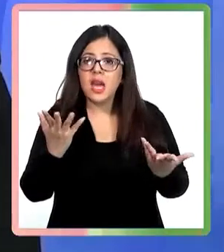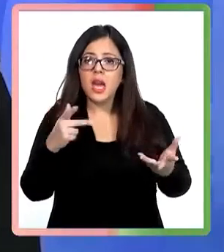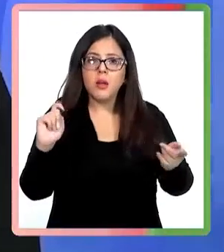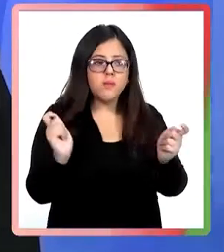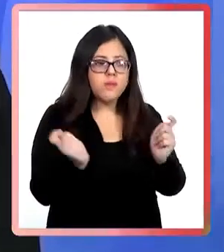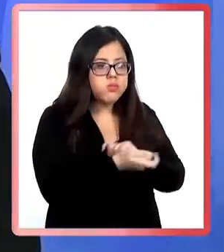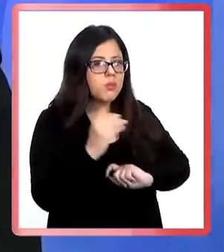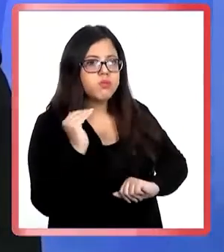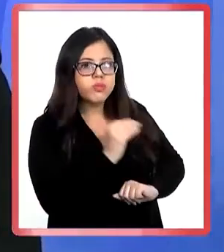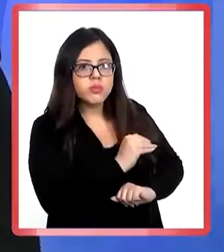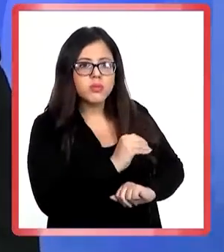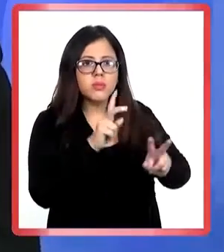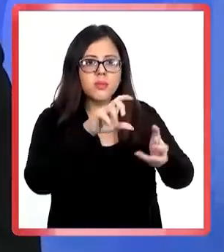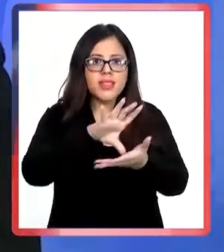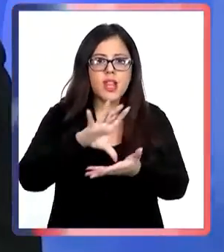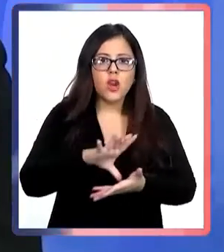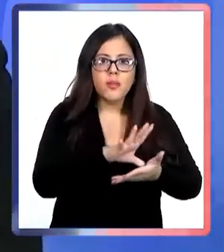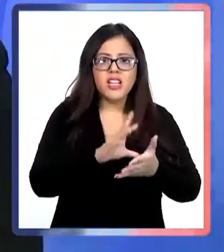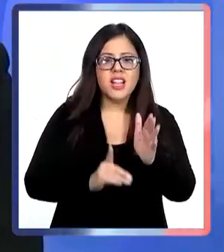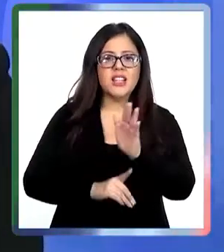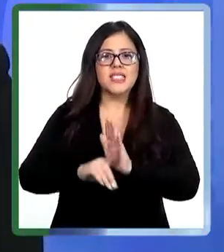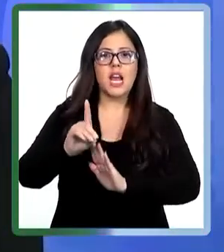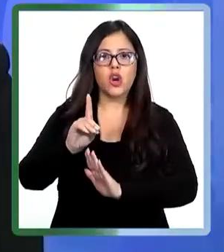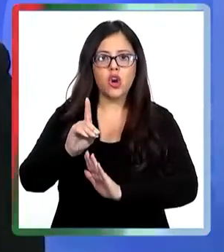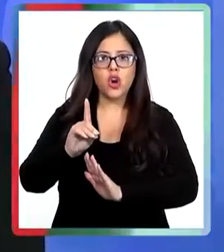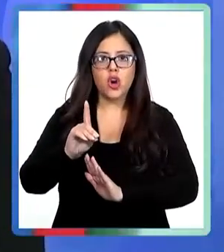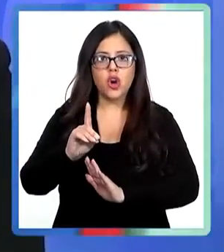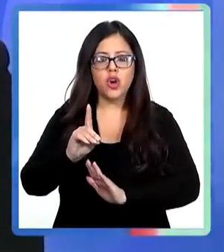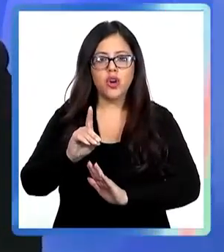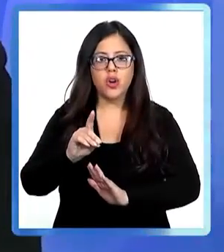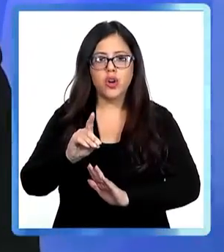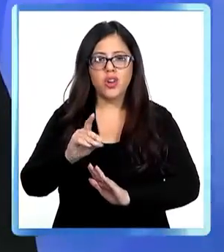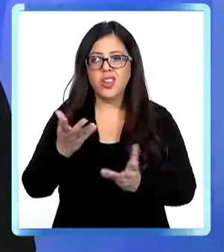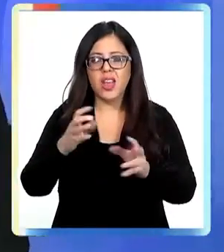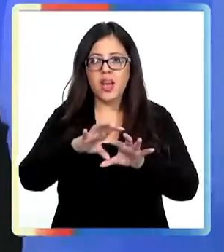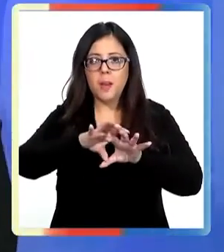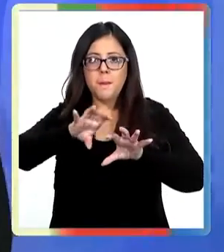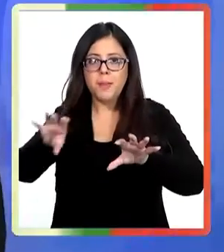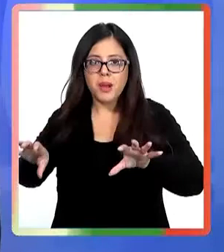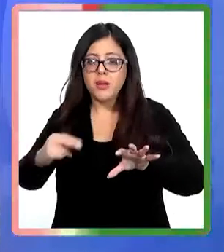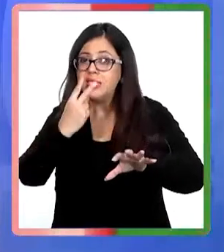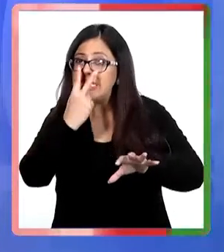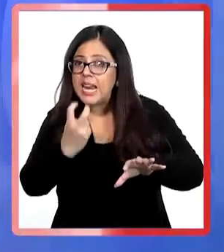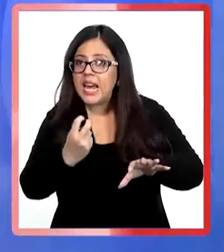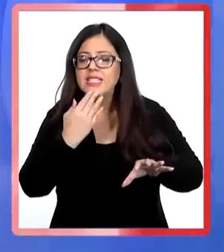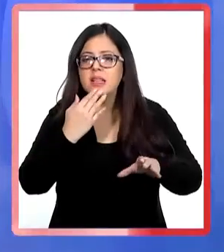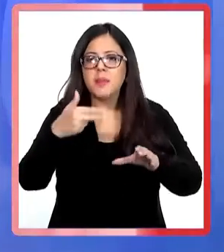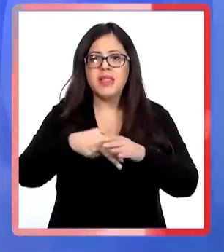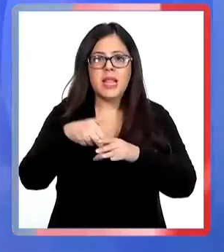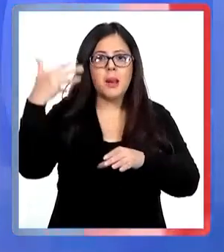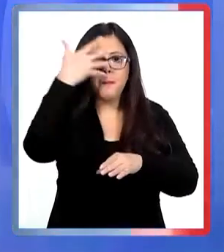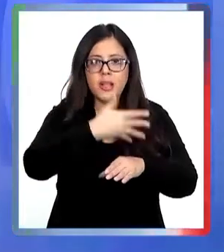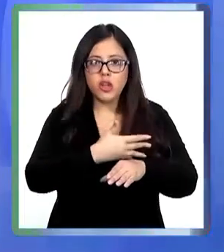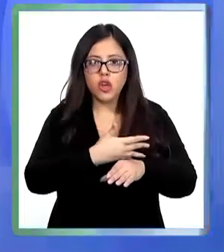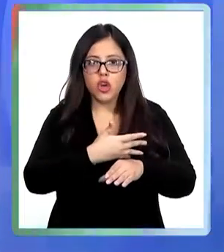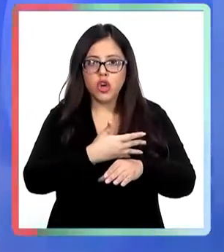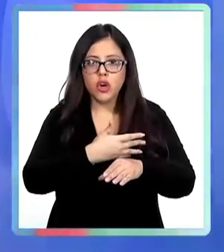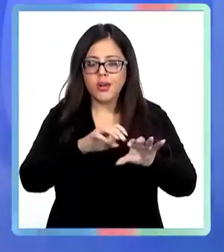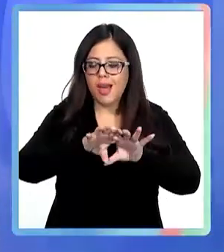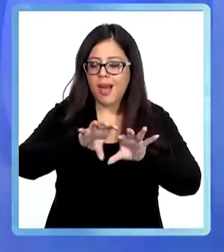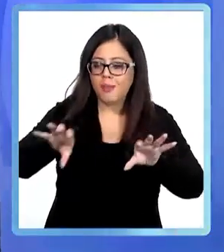aceleración de los países más desarrollados de independizarse del gas y el petróleo de